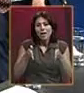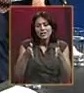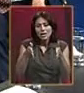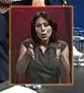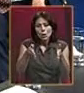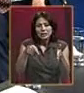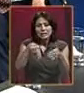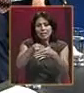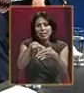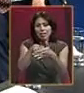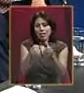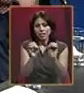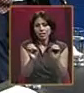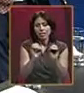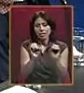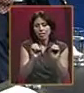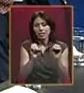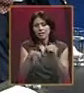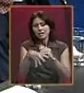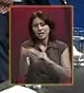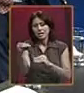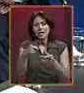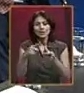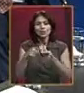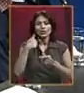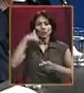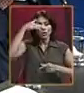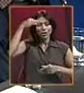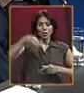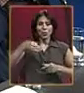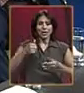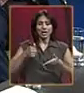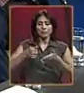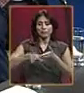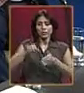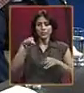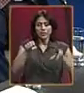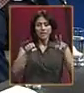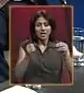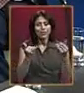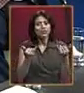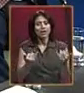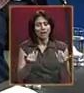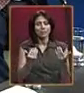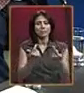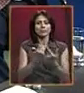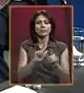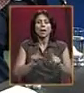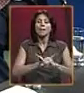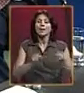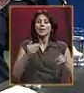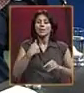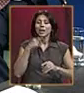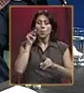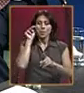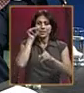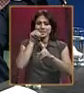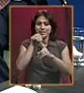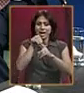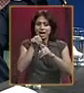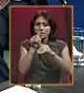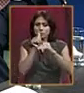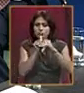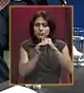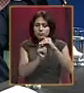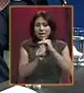ese sentido, pues, el referendo destrabó, pero sí tiene un mensaje ahí subyacente que tal vez no es